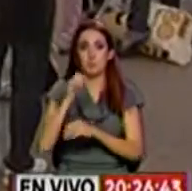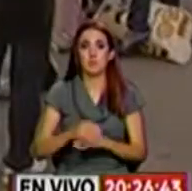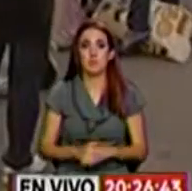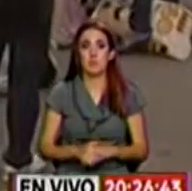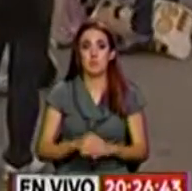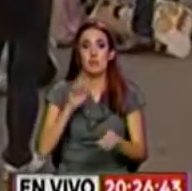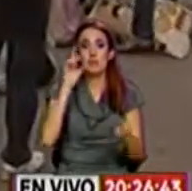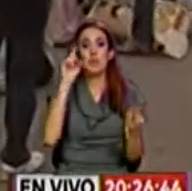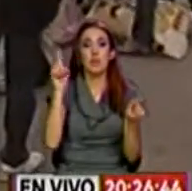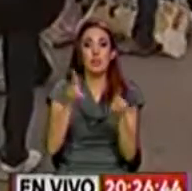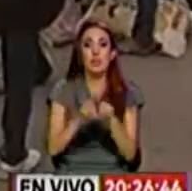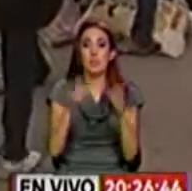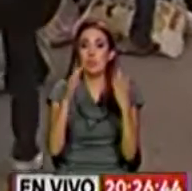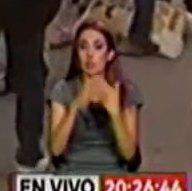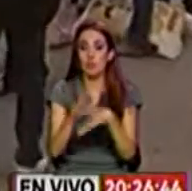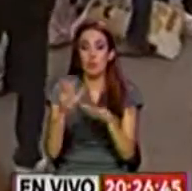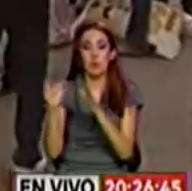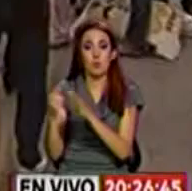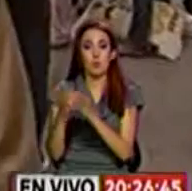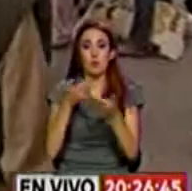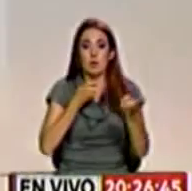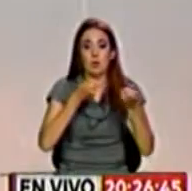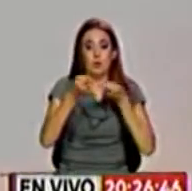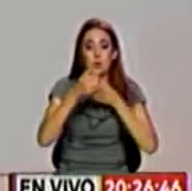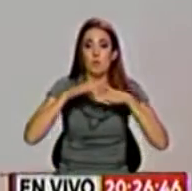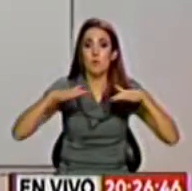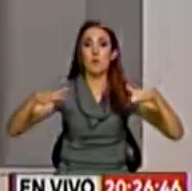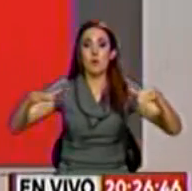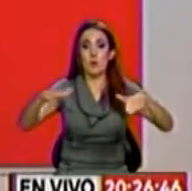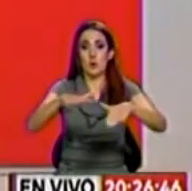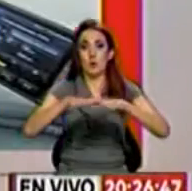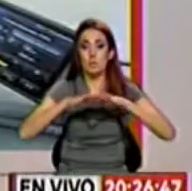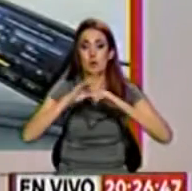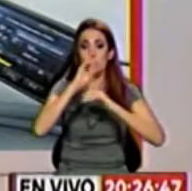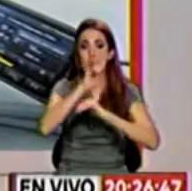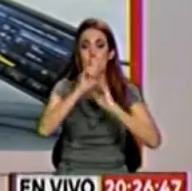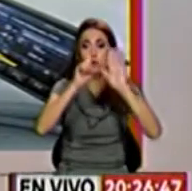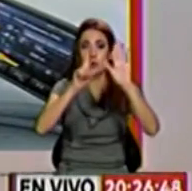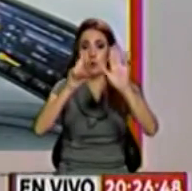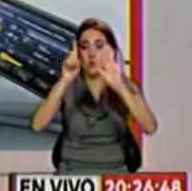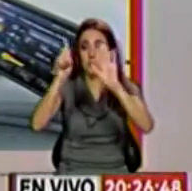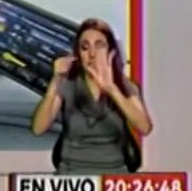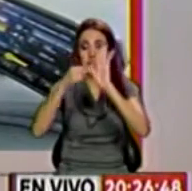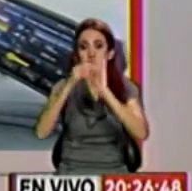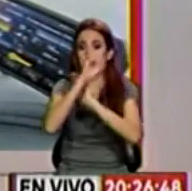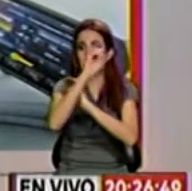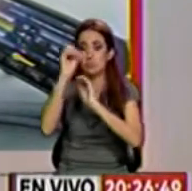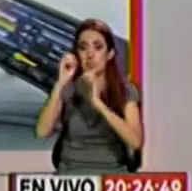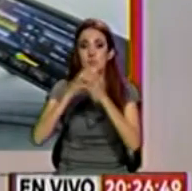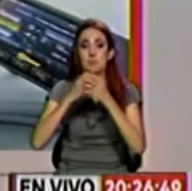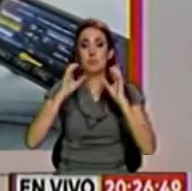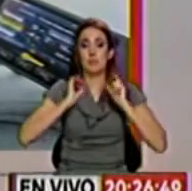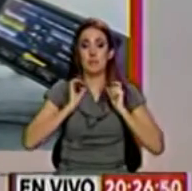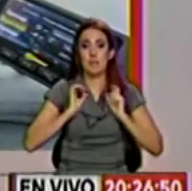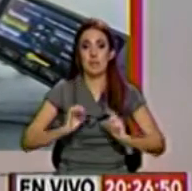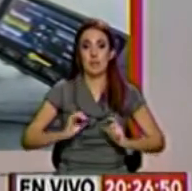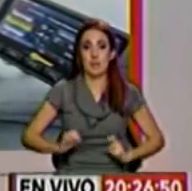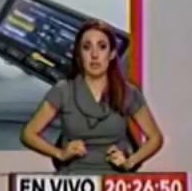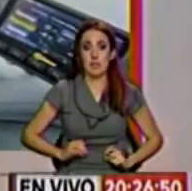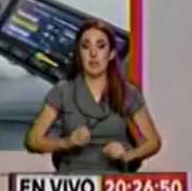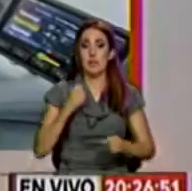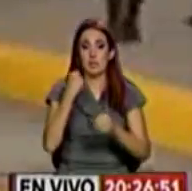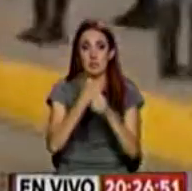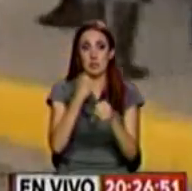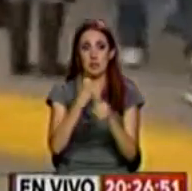acuerdo a la encuesta nacional de empleo, desempleo y subempleo, en Ecuador 266.000 conductores laboran diariamente en ciudades o vías del